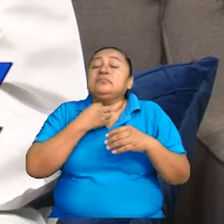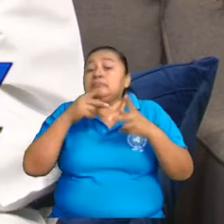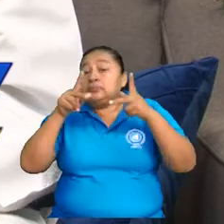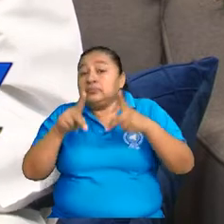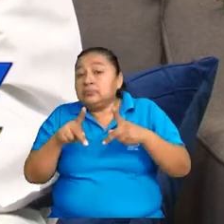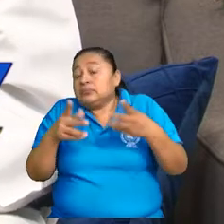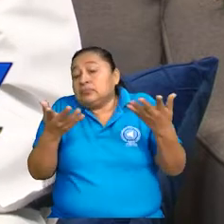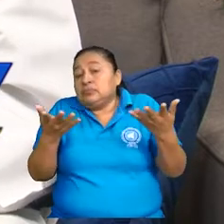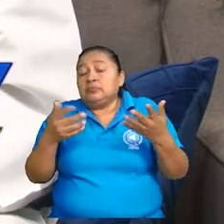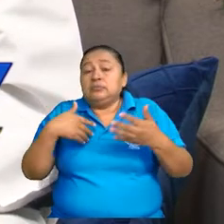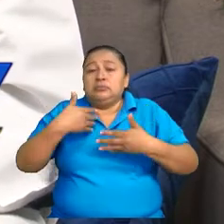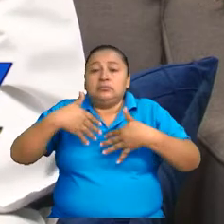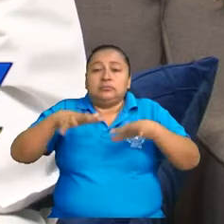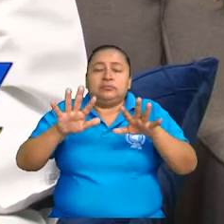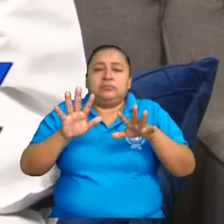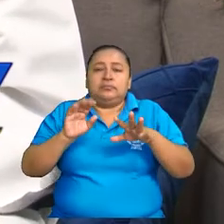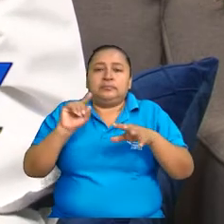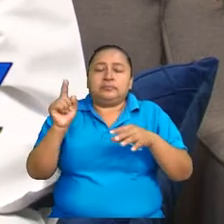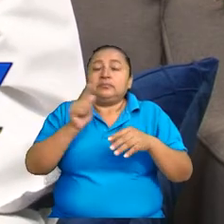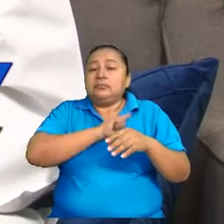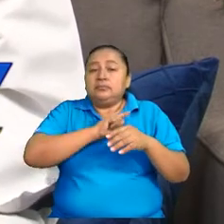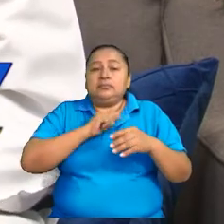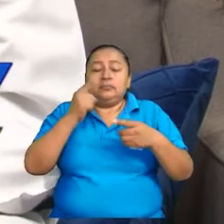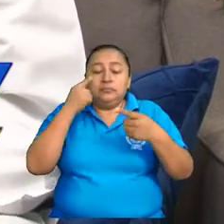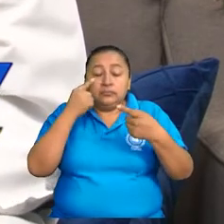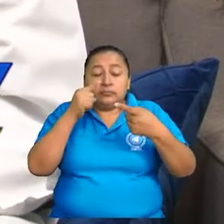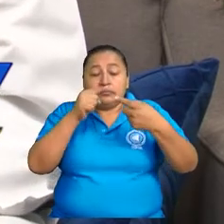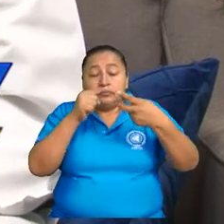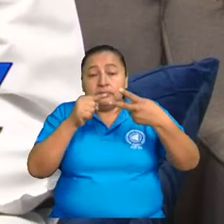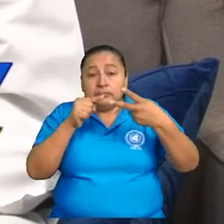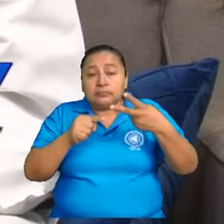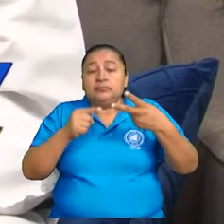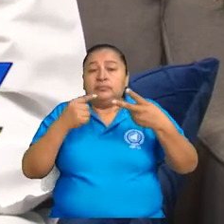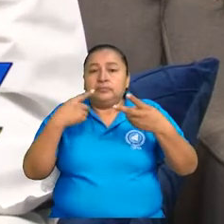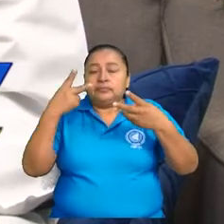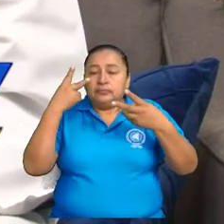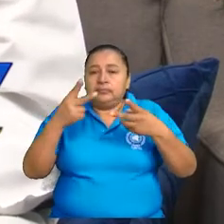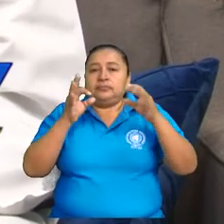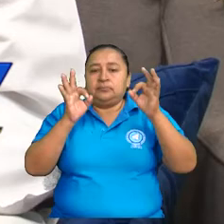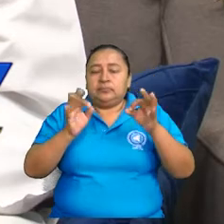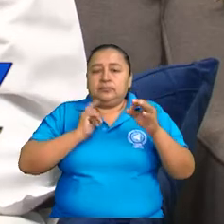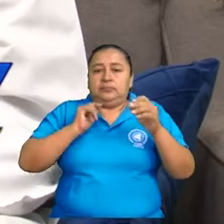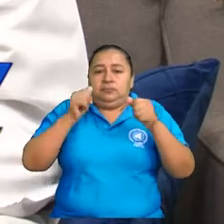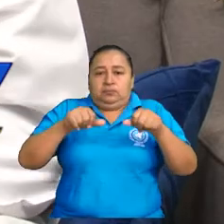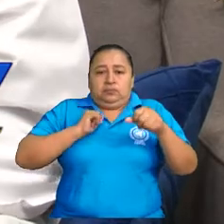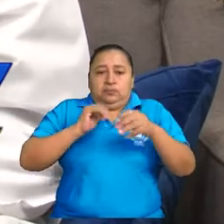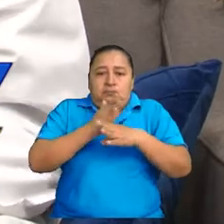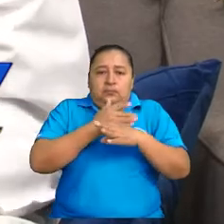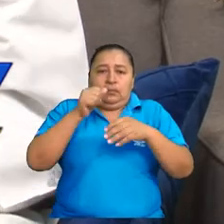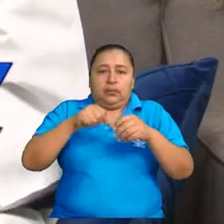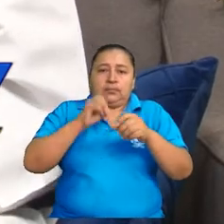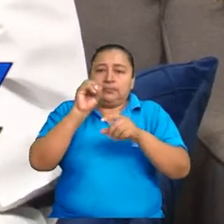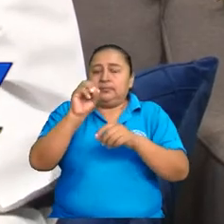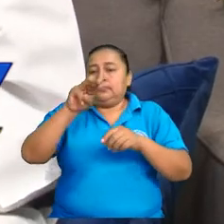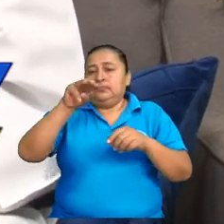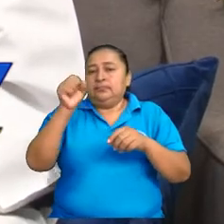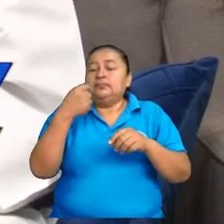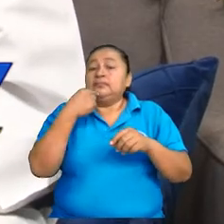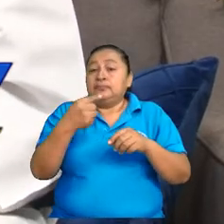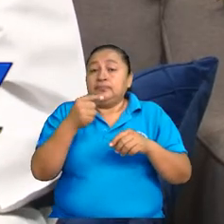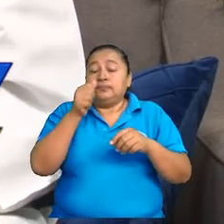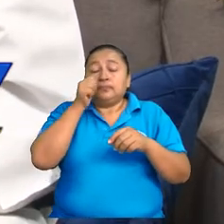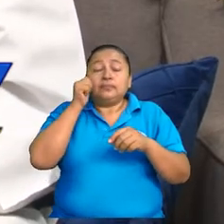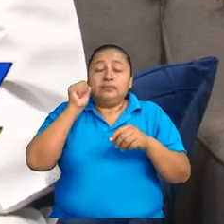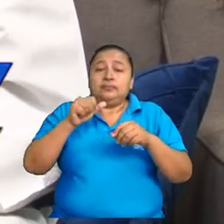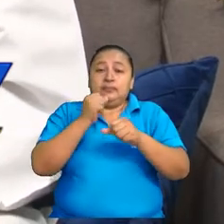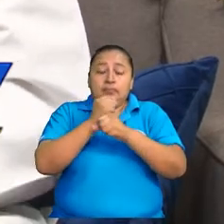Entonces, no es, sino tiene que cumplir con las definiciones de casos que están establecidas en la Organización Mundial de la Salud,